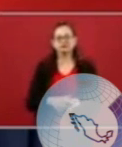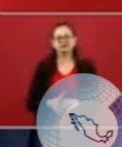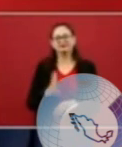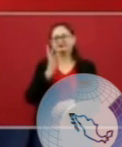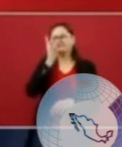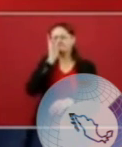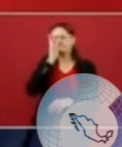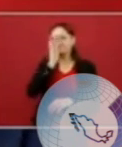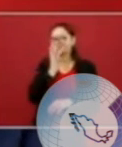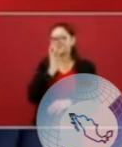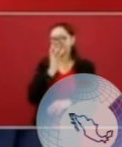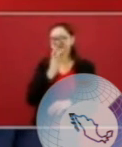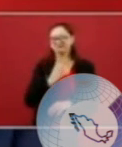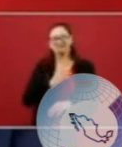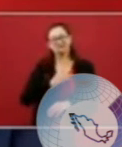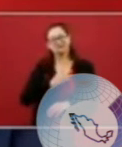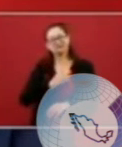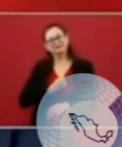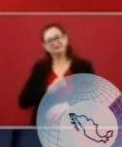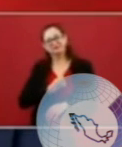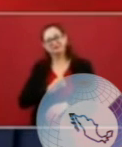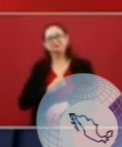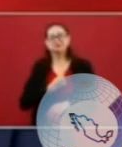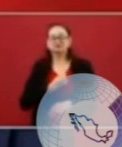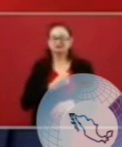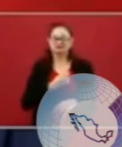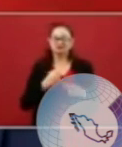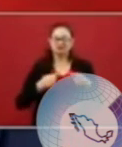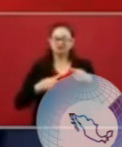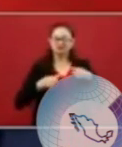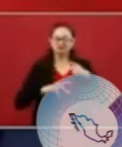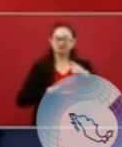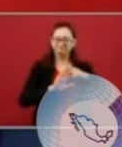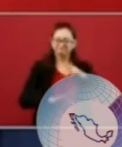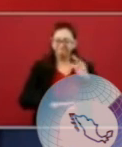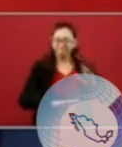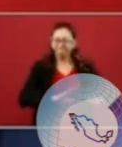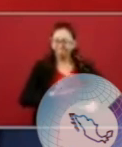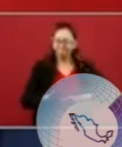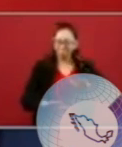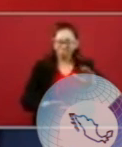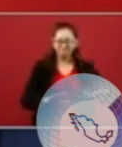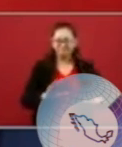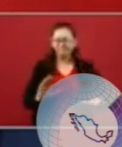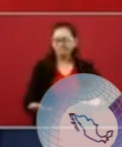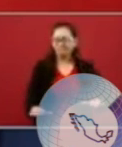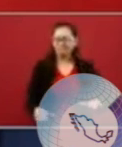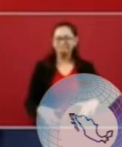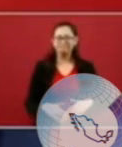triste la pérdida de vidas humanas, lo que